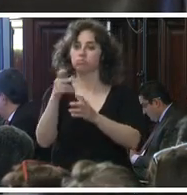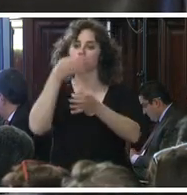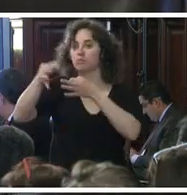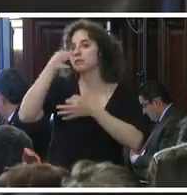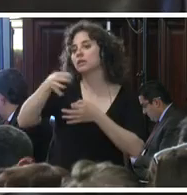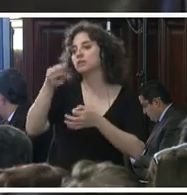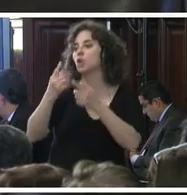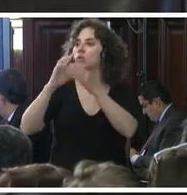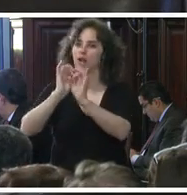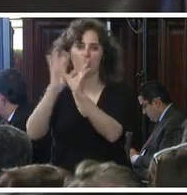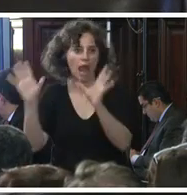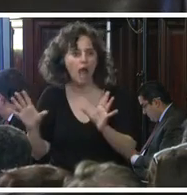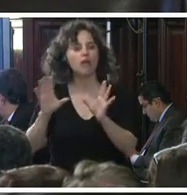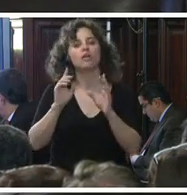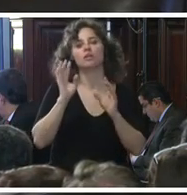five